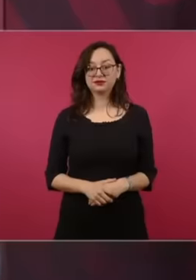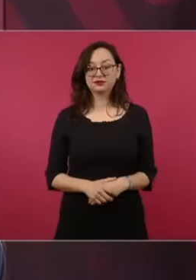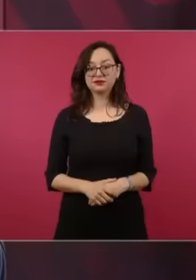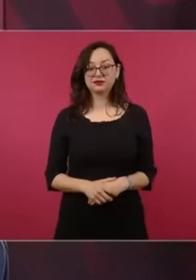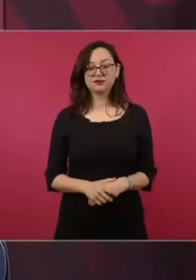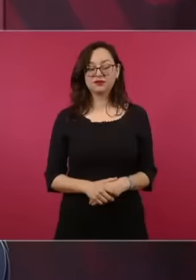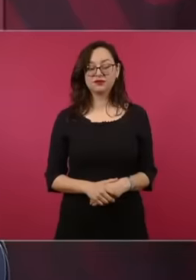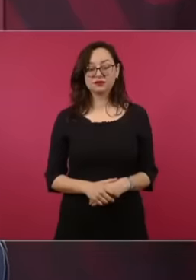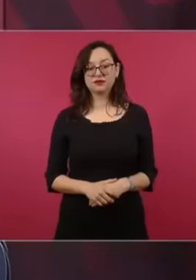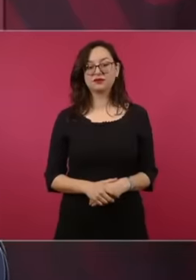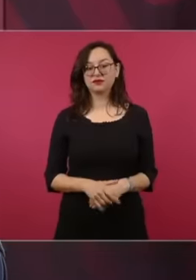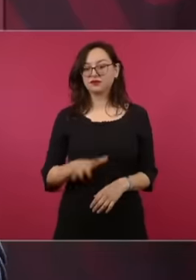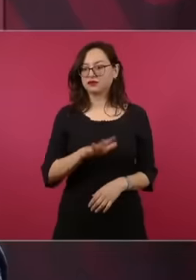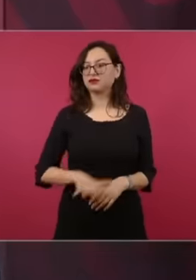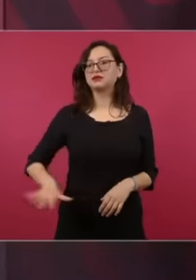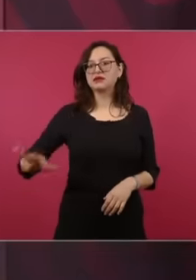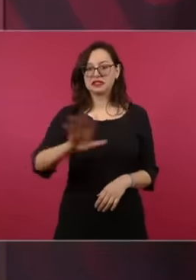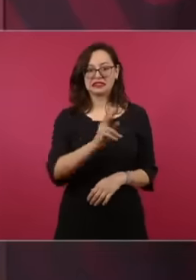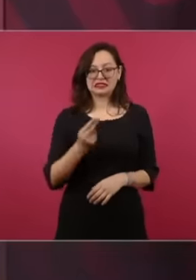como lo merece nuestro pueblo.